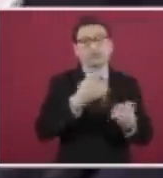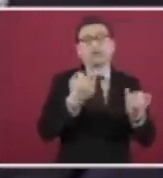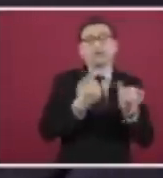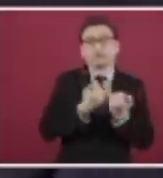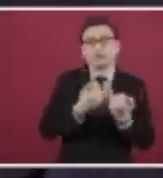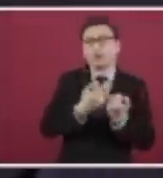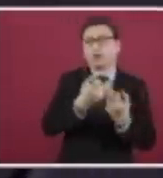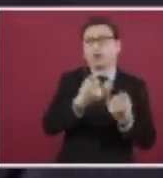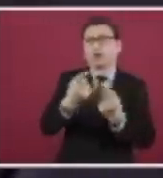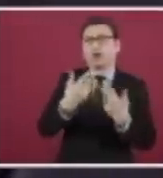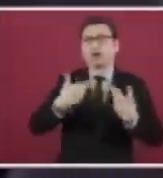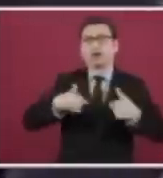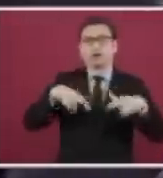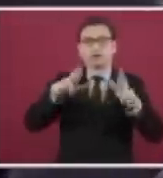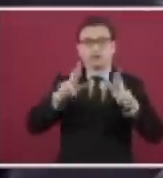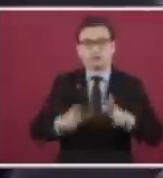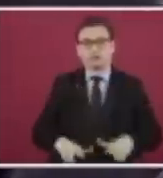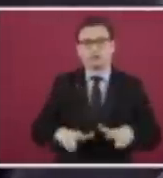de